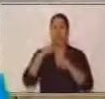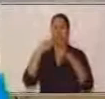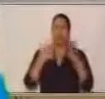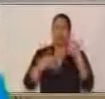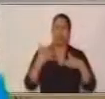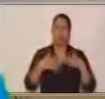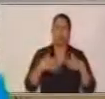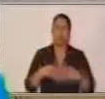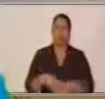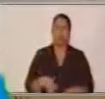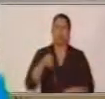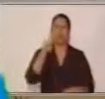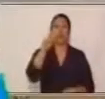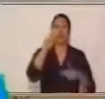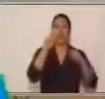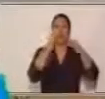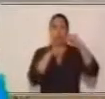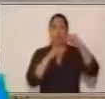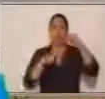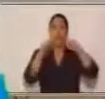Un disco,